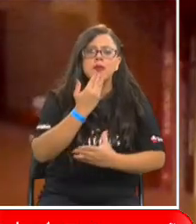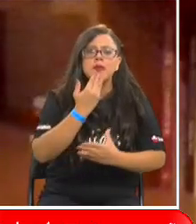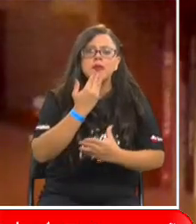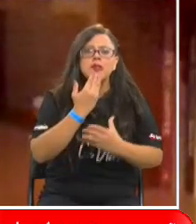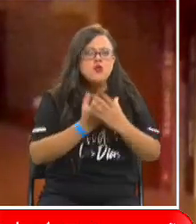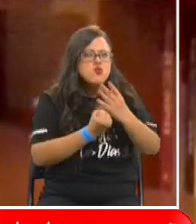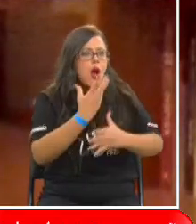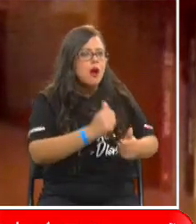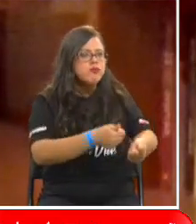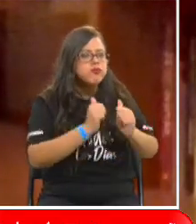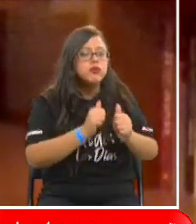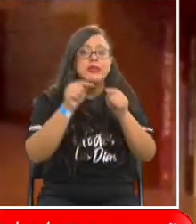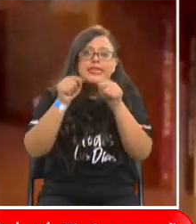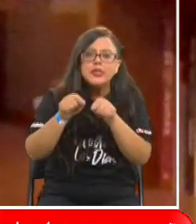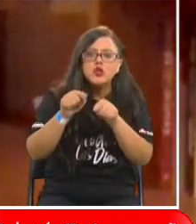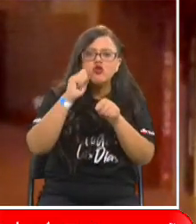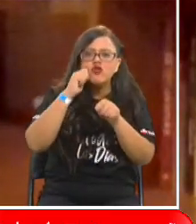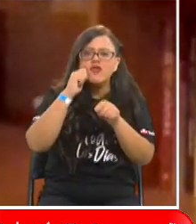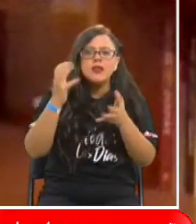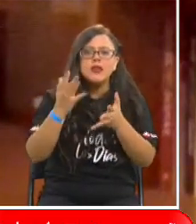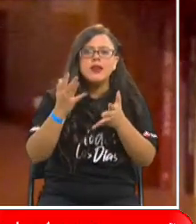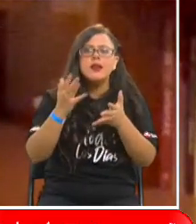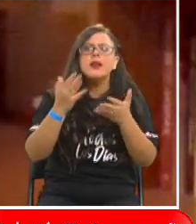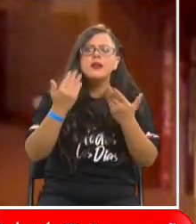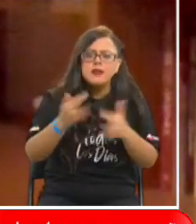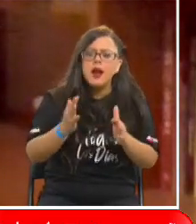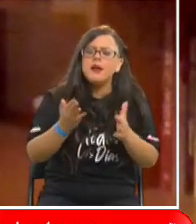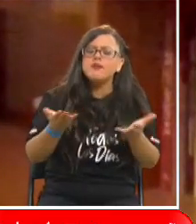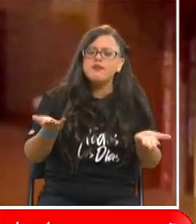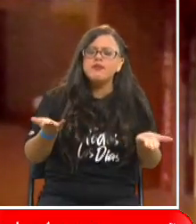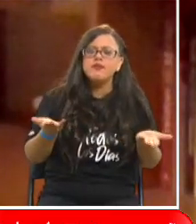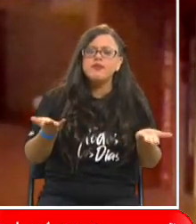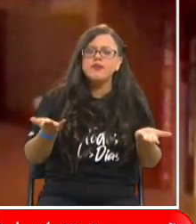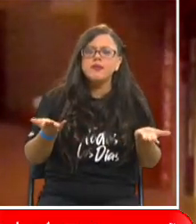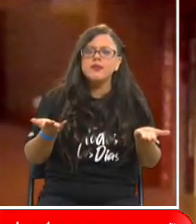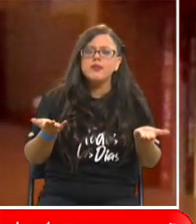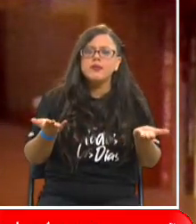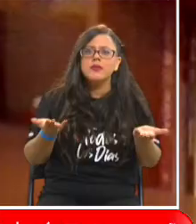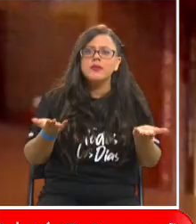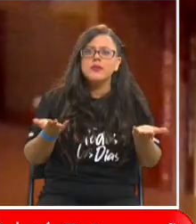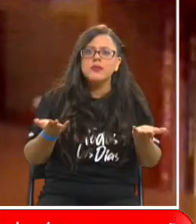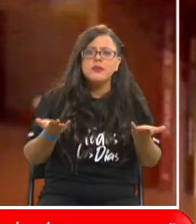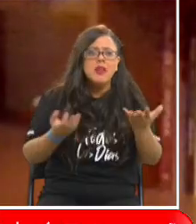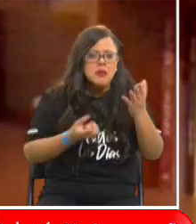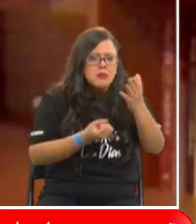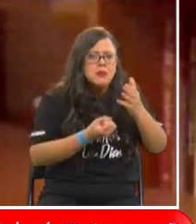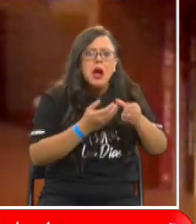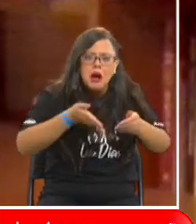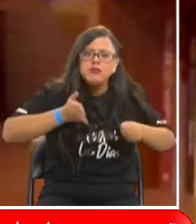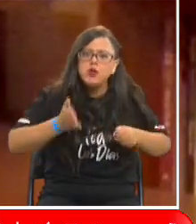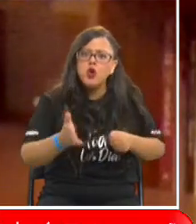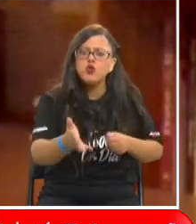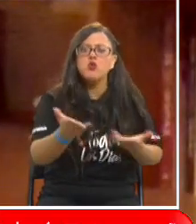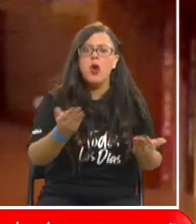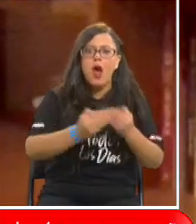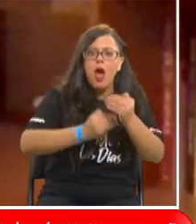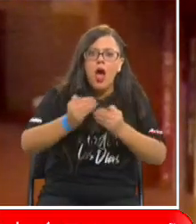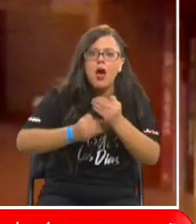desafíos. Yo creo que eso es lo que nos ha permitido mantenernos siempre muy vigentes y ser reconocidos no